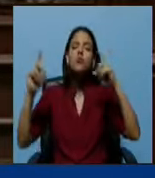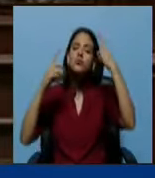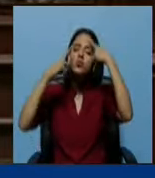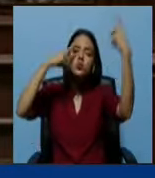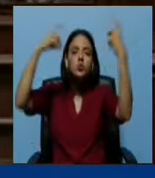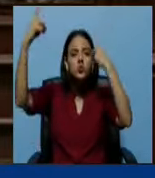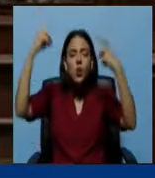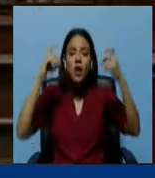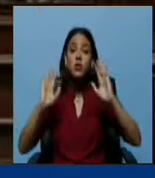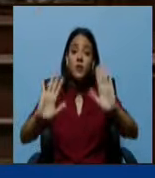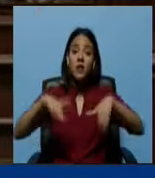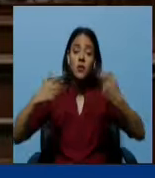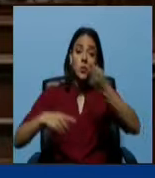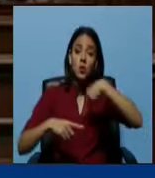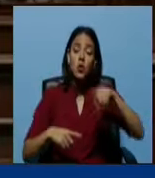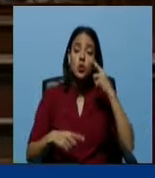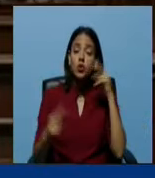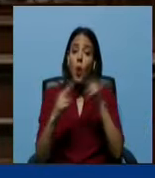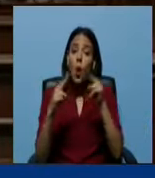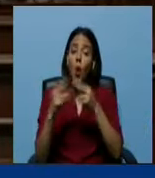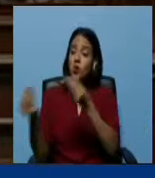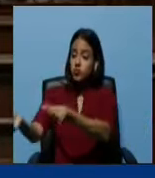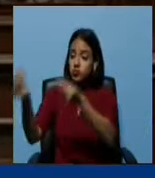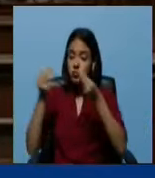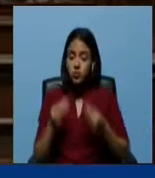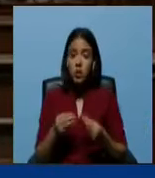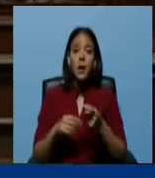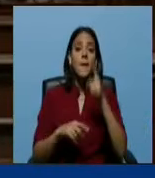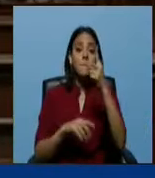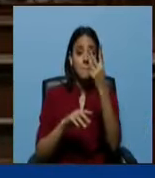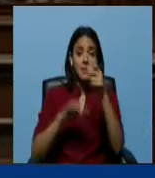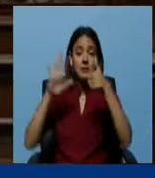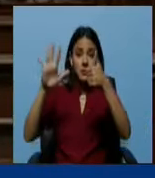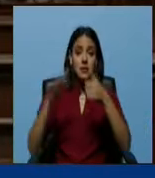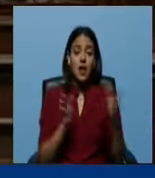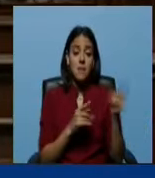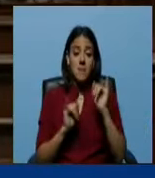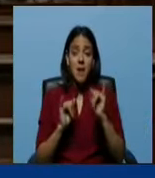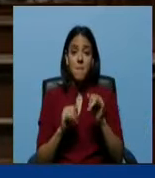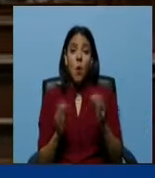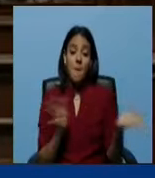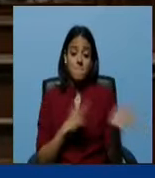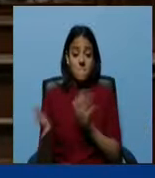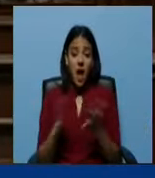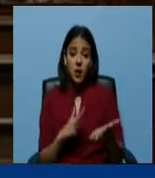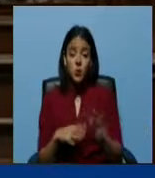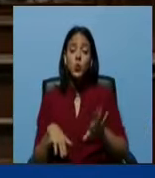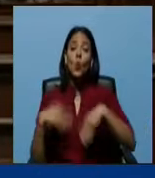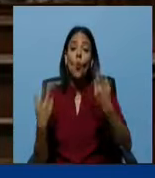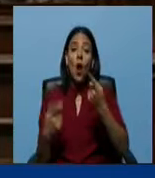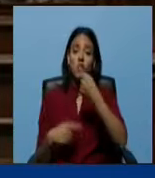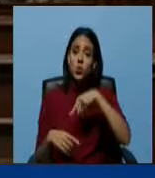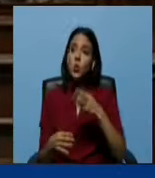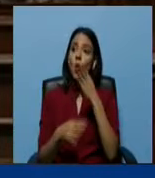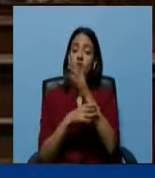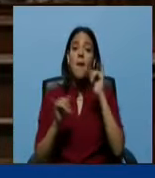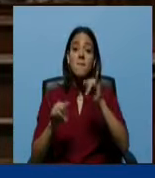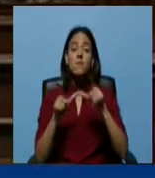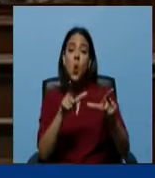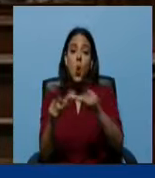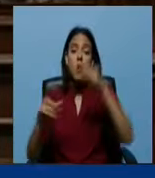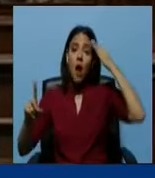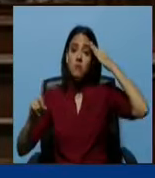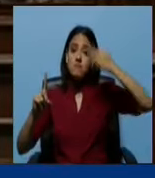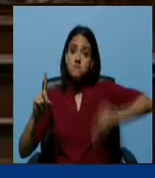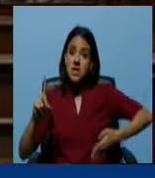Luego lo conocimos aquel 26 de marzo de 1994, cuando fue a su academia militar,